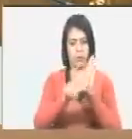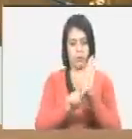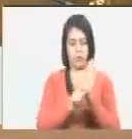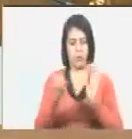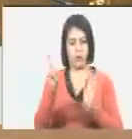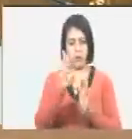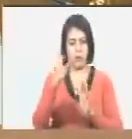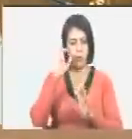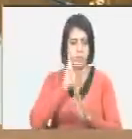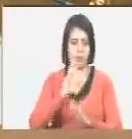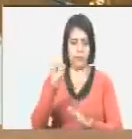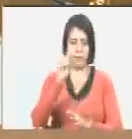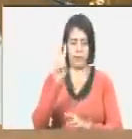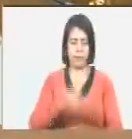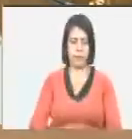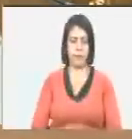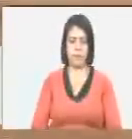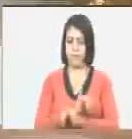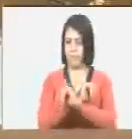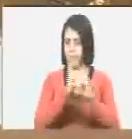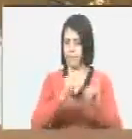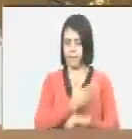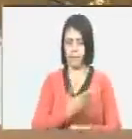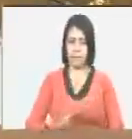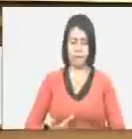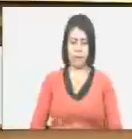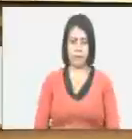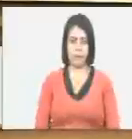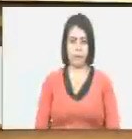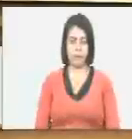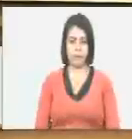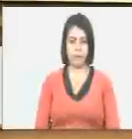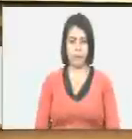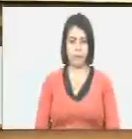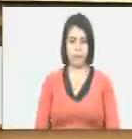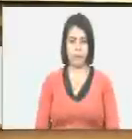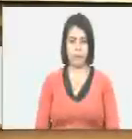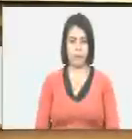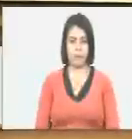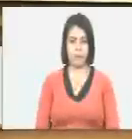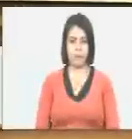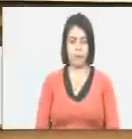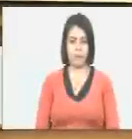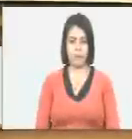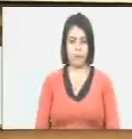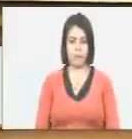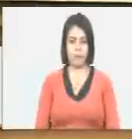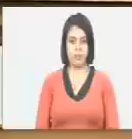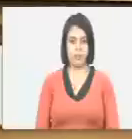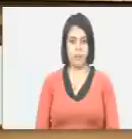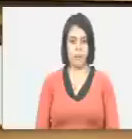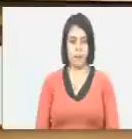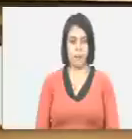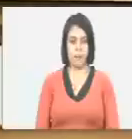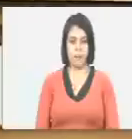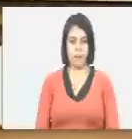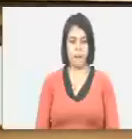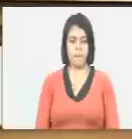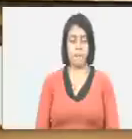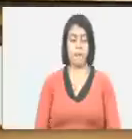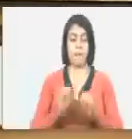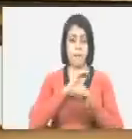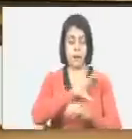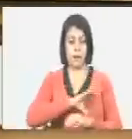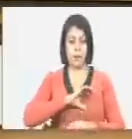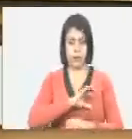de la República Bolivariana de Venezuela. Es todo, presidente. Por favor, secretaria, remita a la Comisión